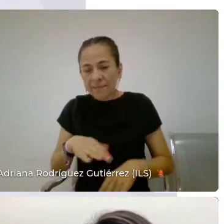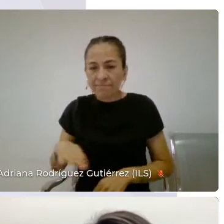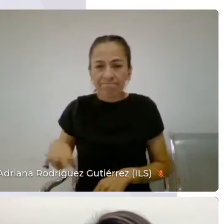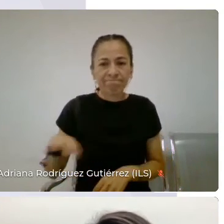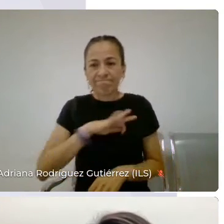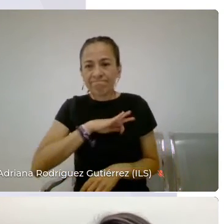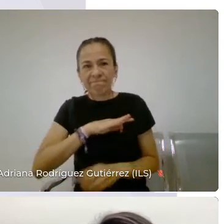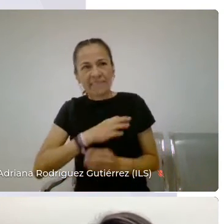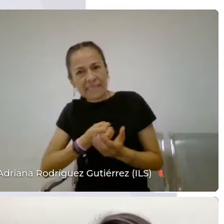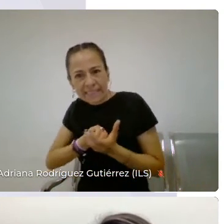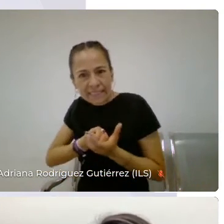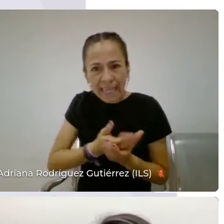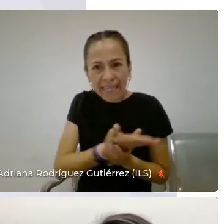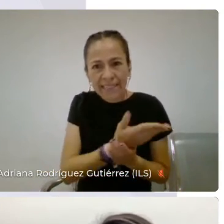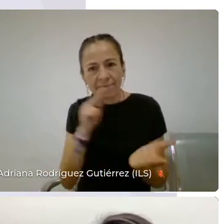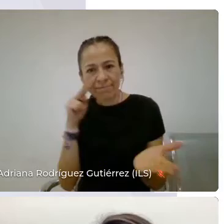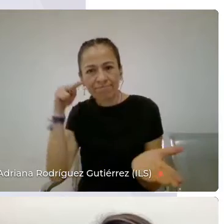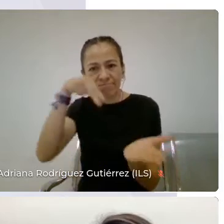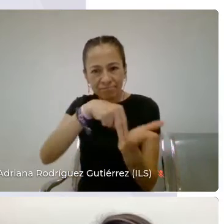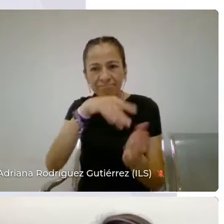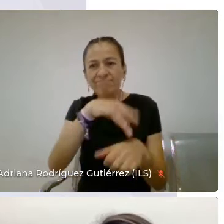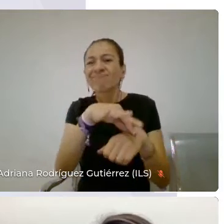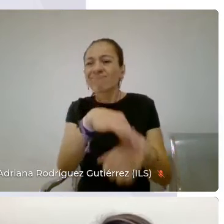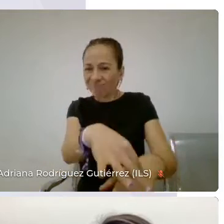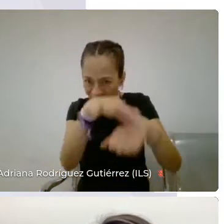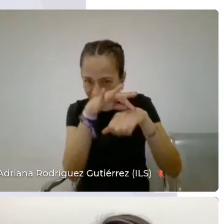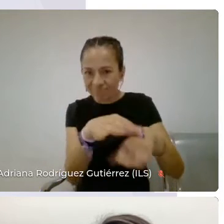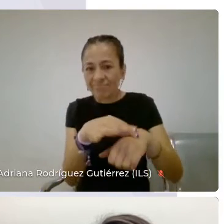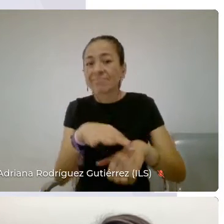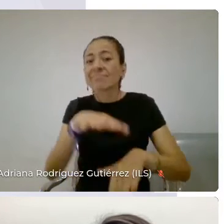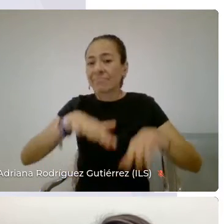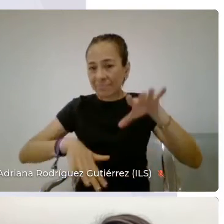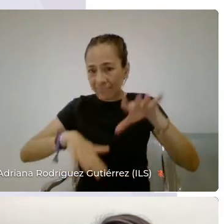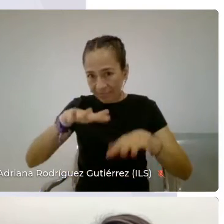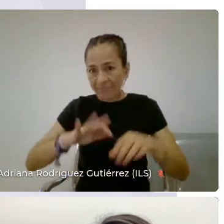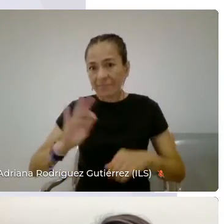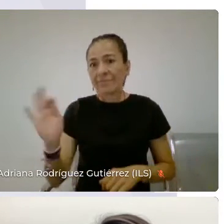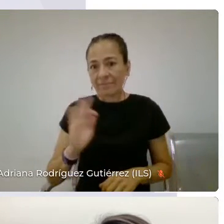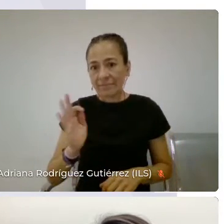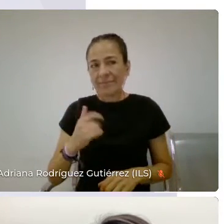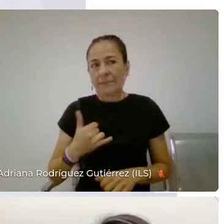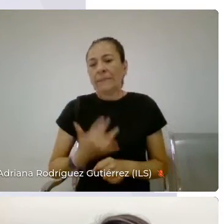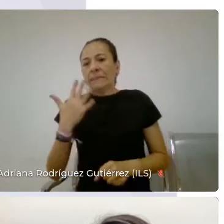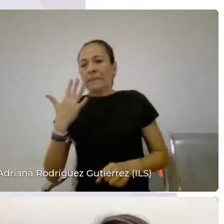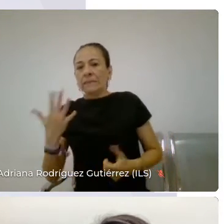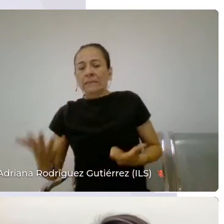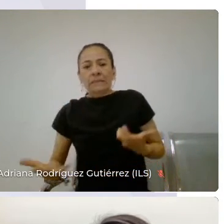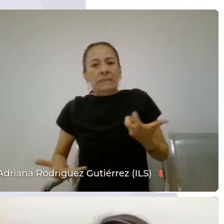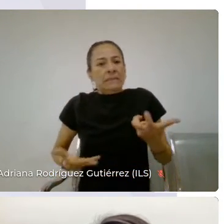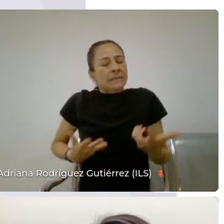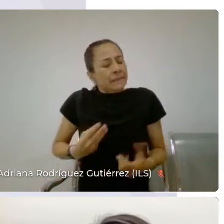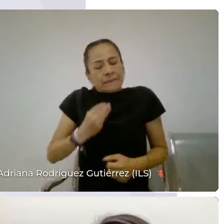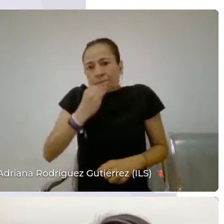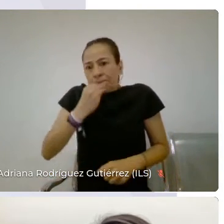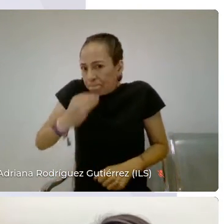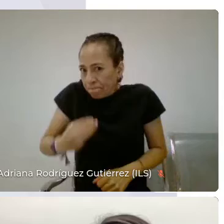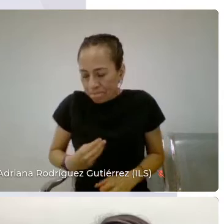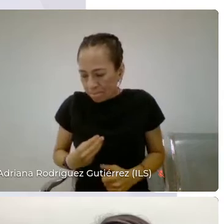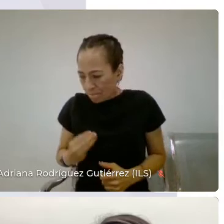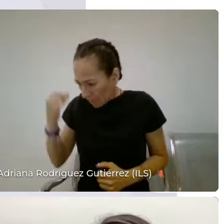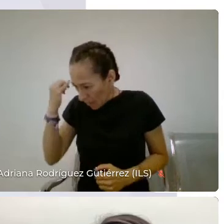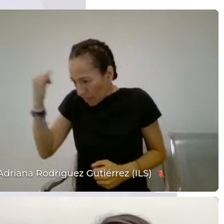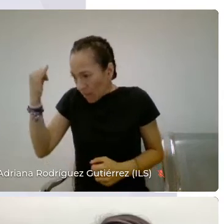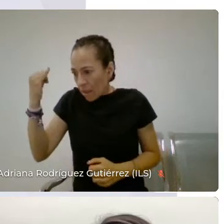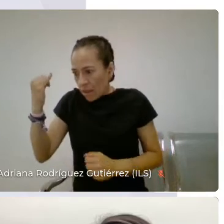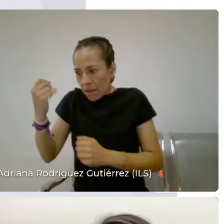muy incómodo, en el momento en el que tienen una primera idea, salgan, prueben y